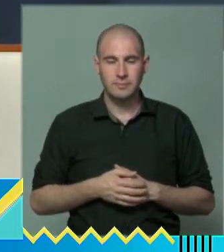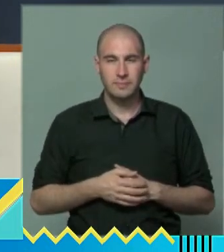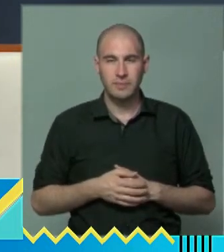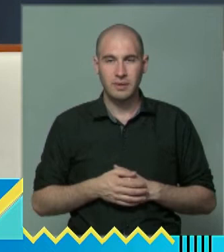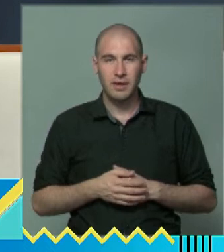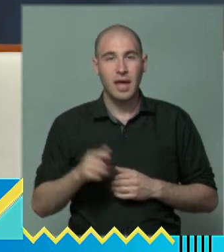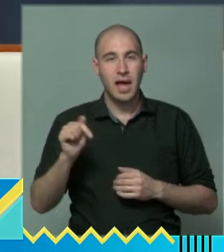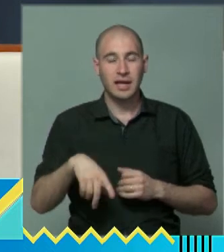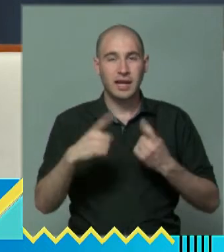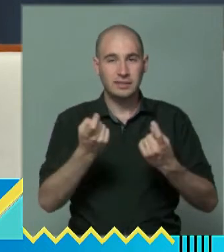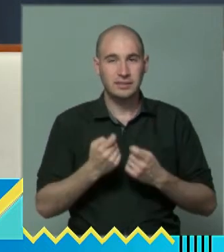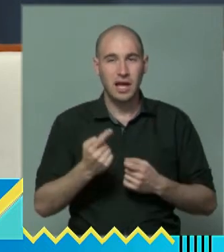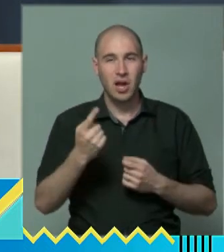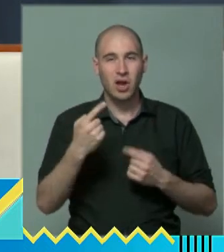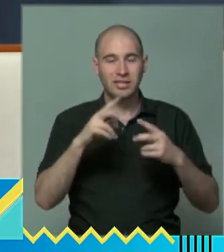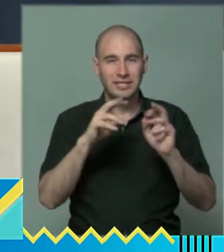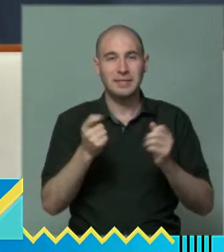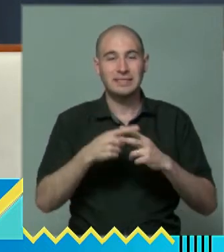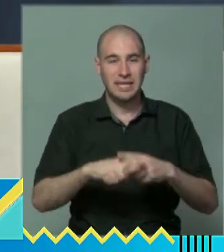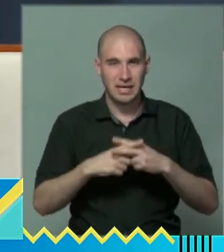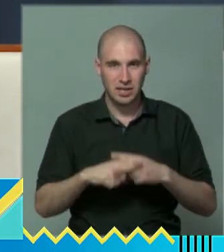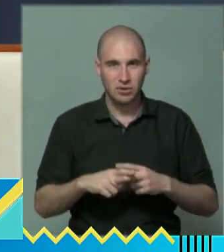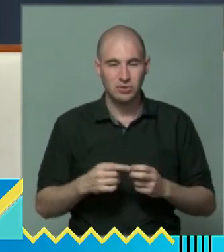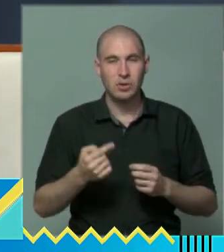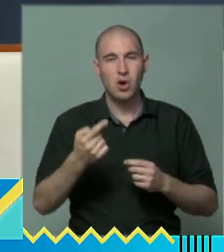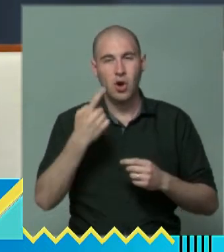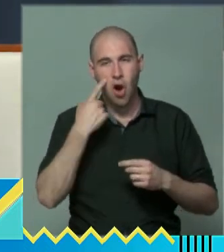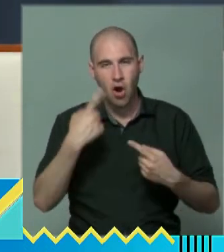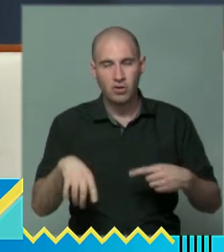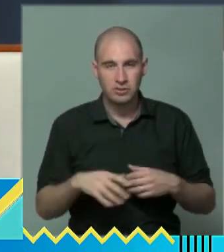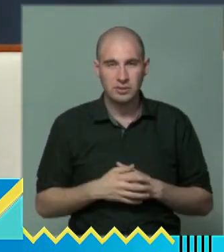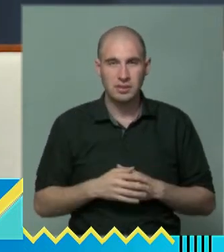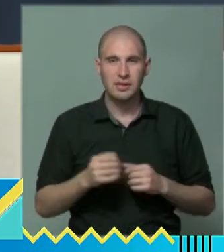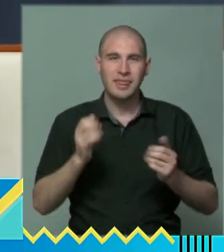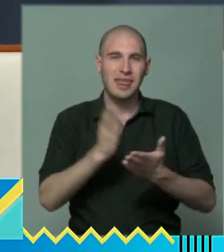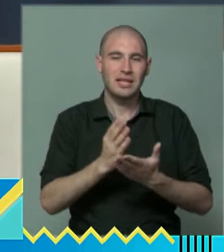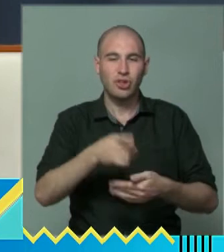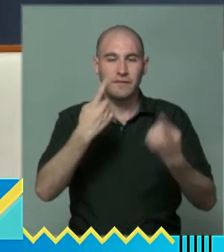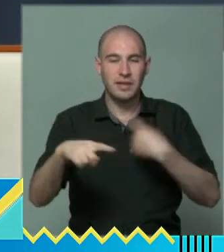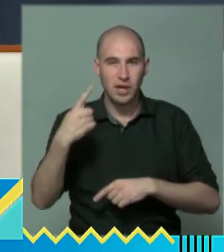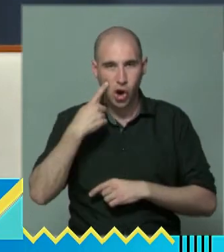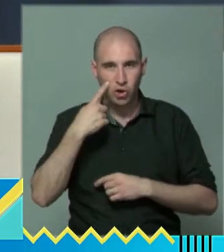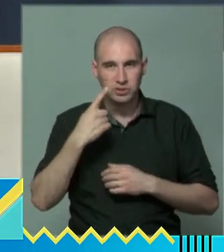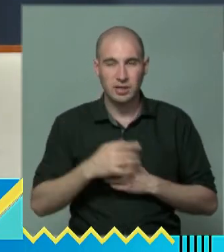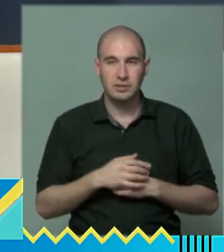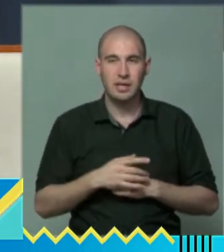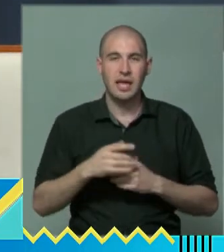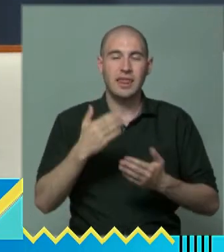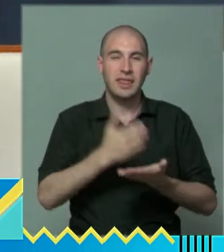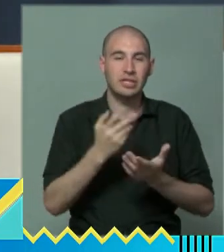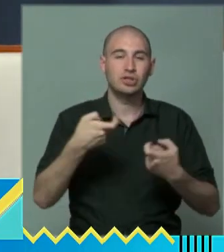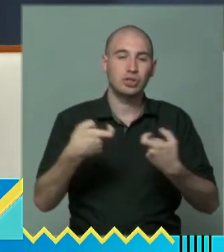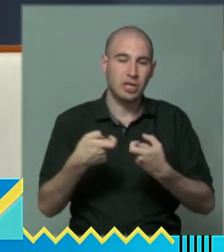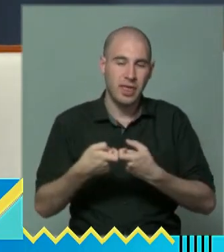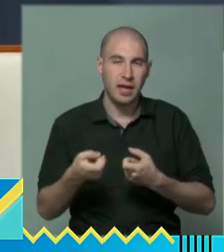para esto se necesitan conocimientos técnicos, conocimientos de distintas ramas del derecho, tanto derecho